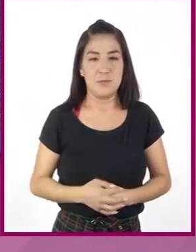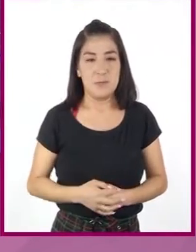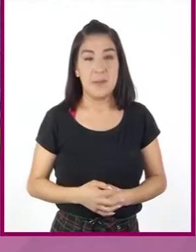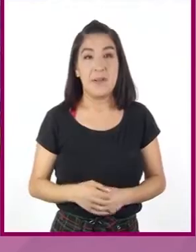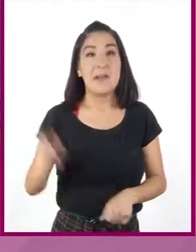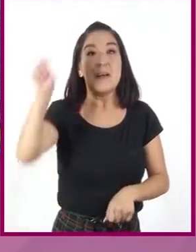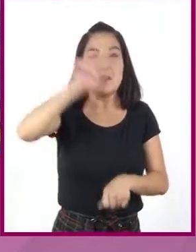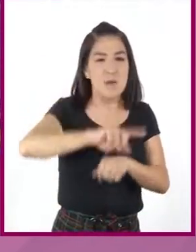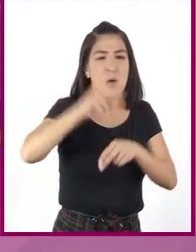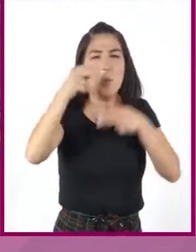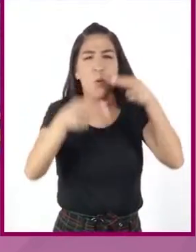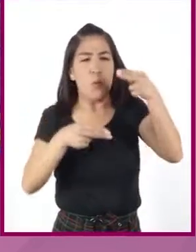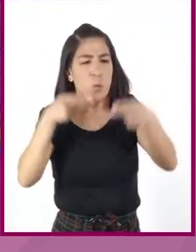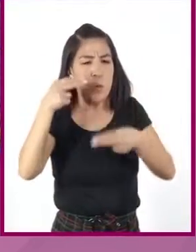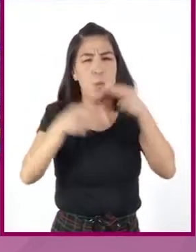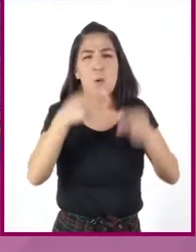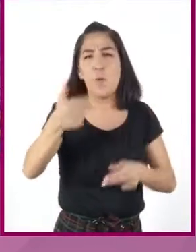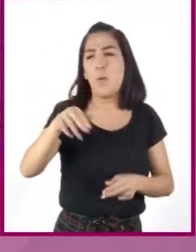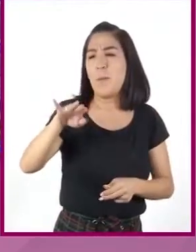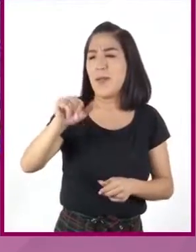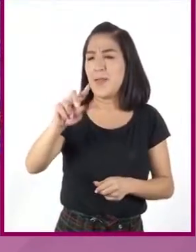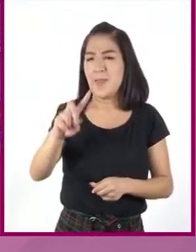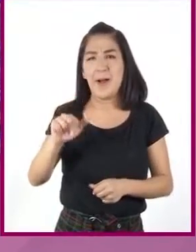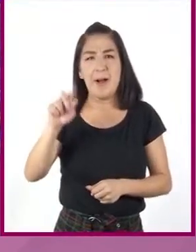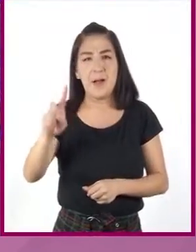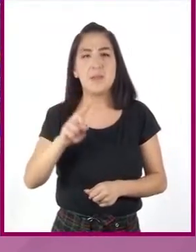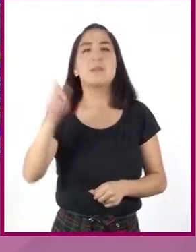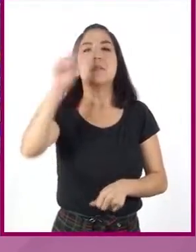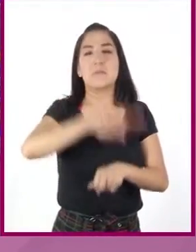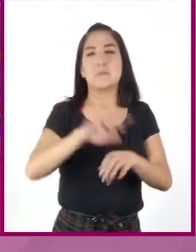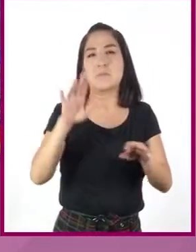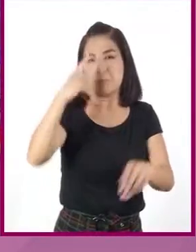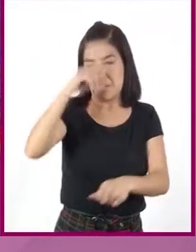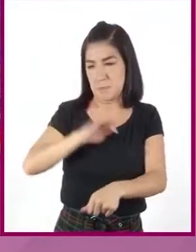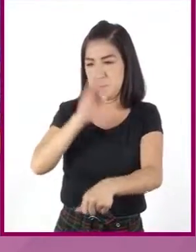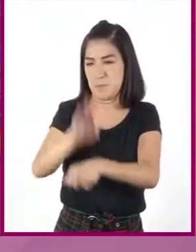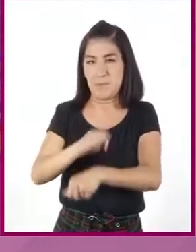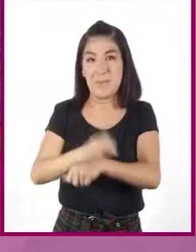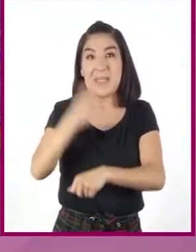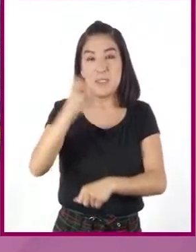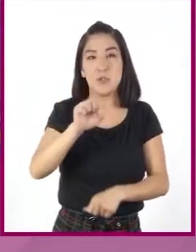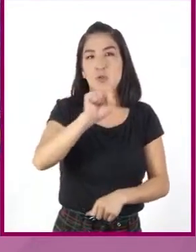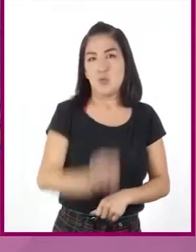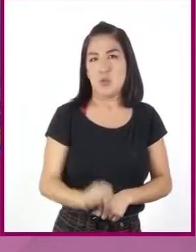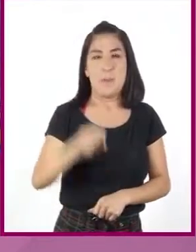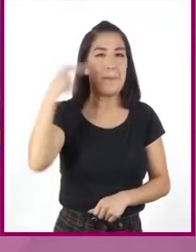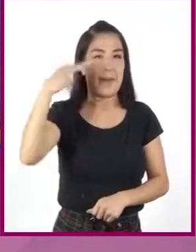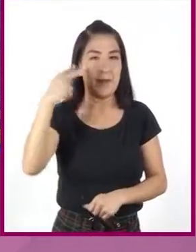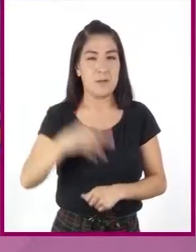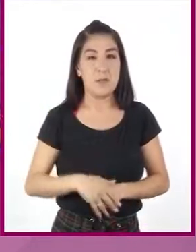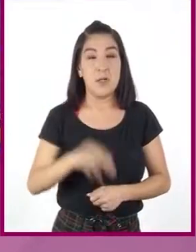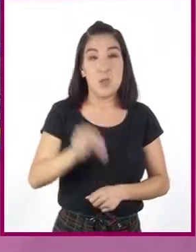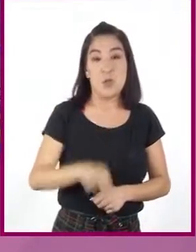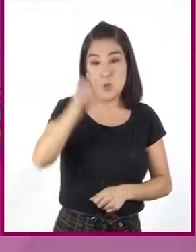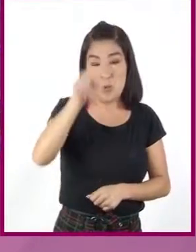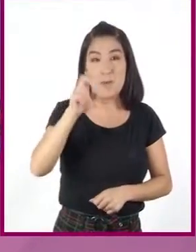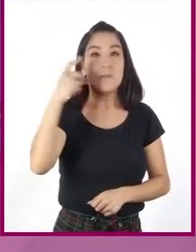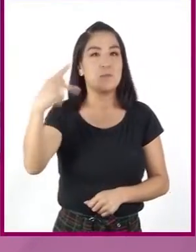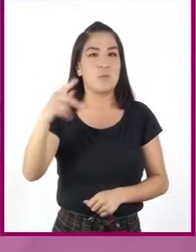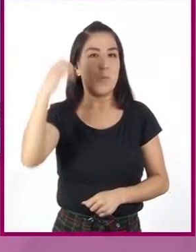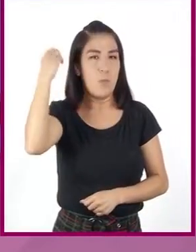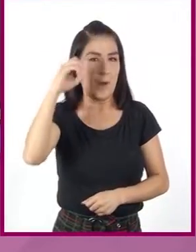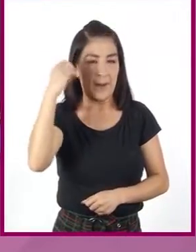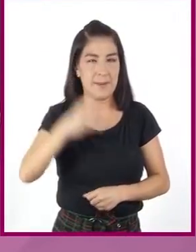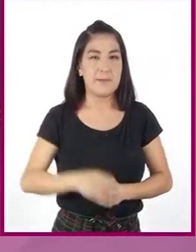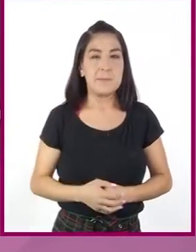húmedo favorecido por la circulación de Gama favorecerá lluvias puntuales fuertes en el sur de Veracruz y el noreste de Oaxaca.